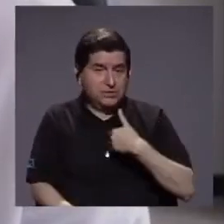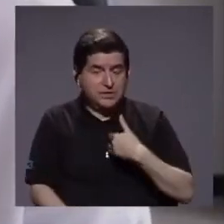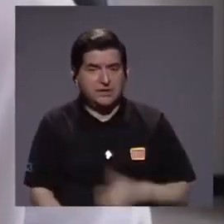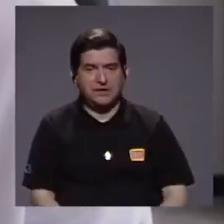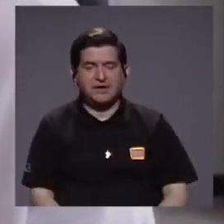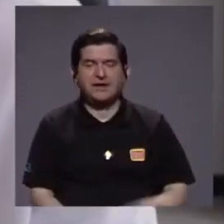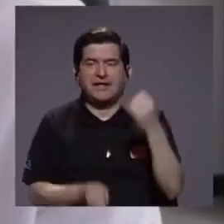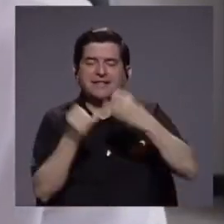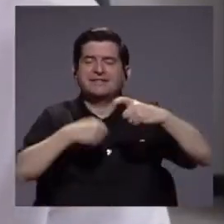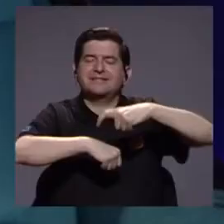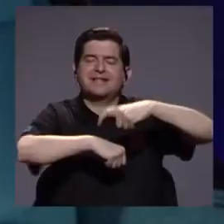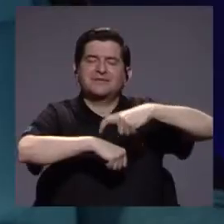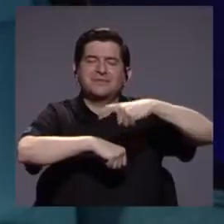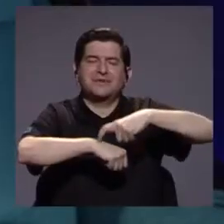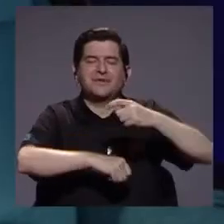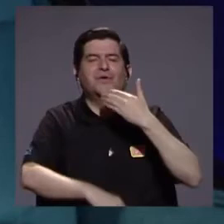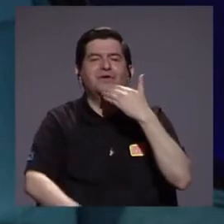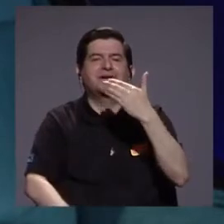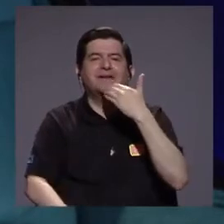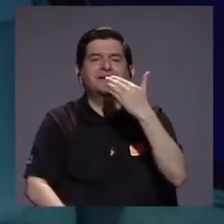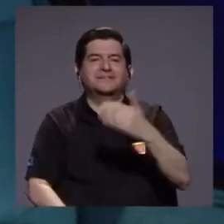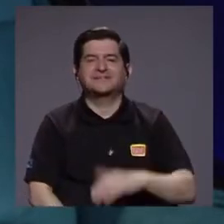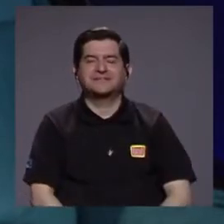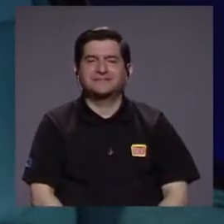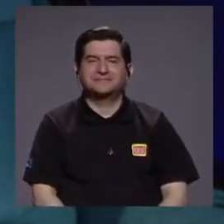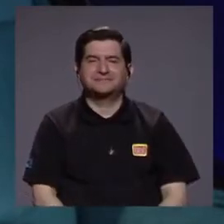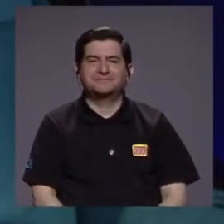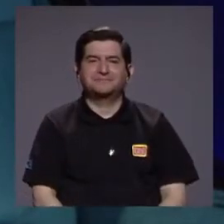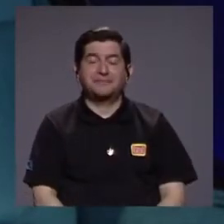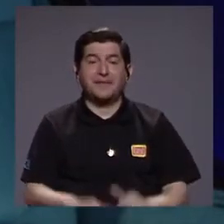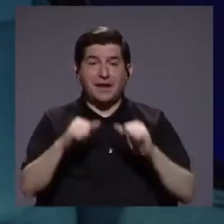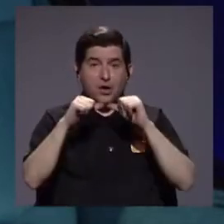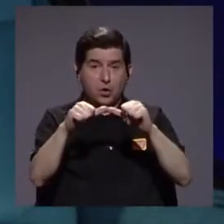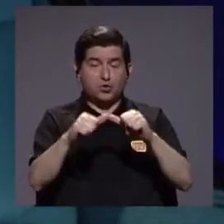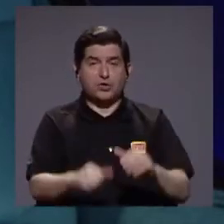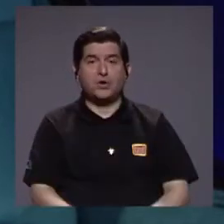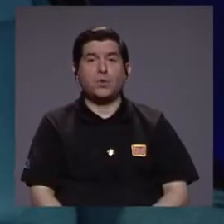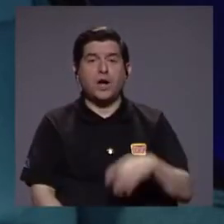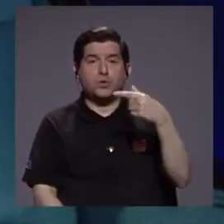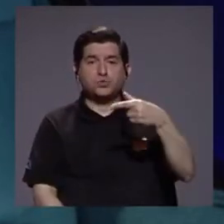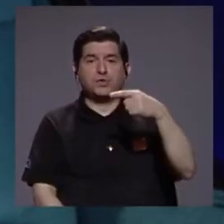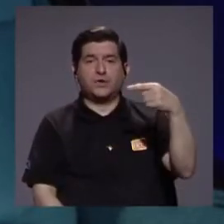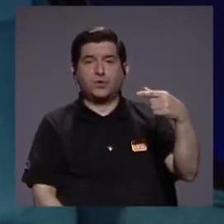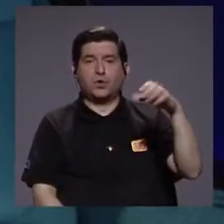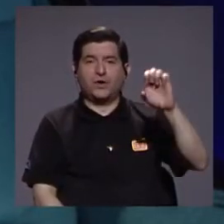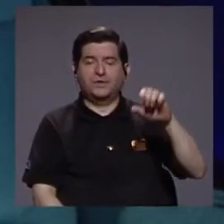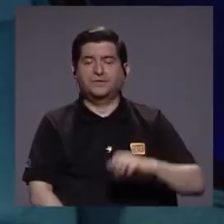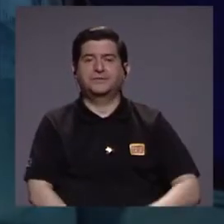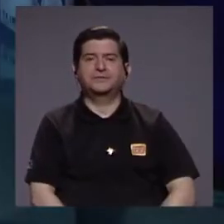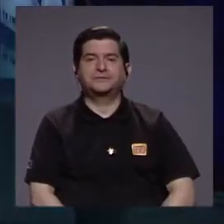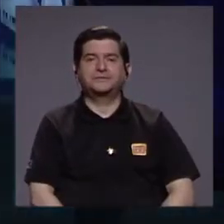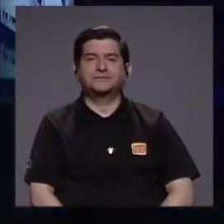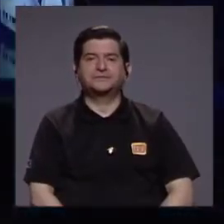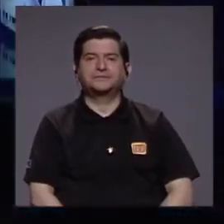finalizó doy ese espacio. El tiempo. Sin duda. Muchas gracias. Continuamos con el señor Gustavo Gutiérrez Espeleta.